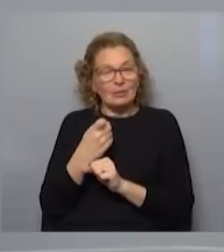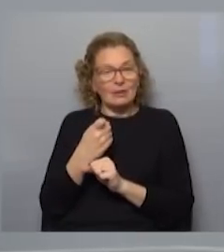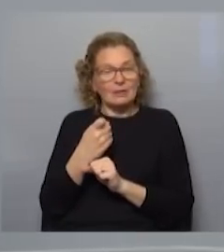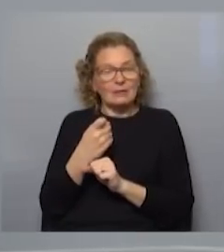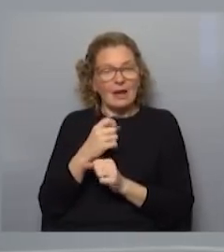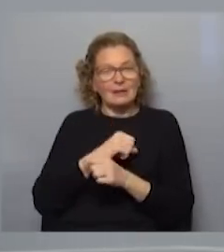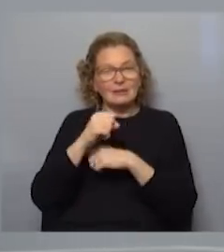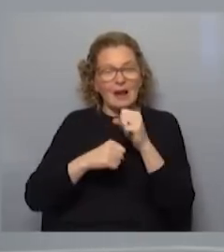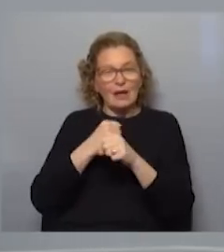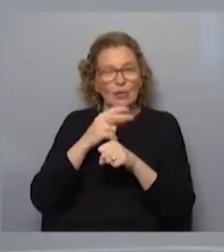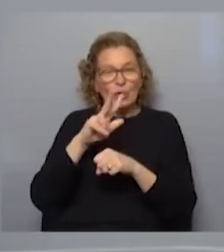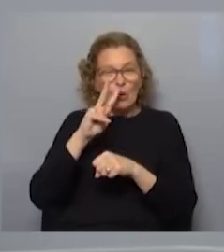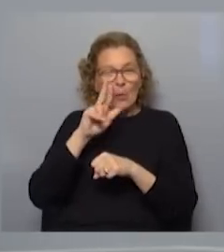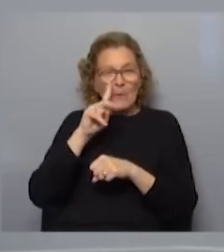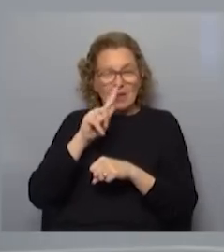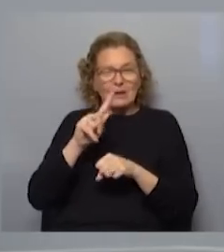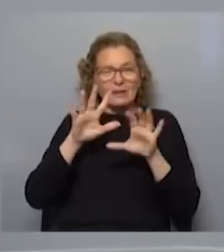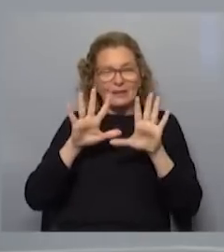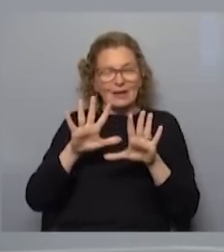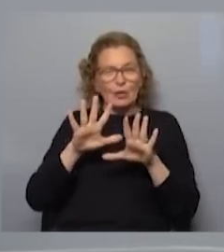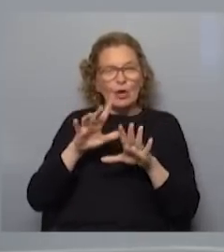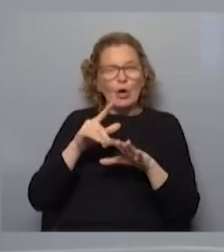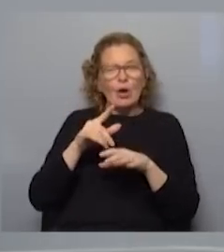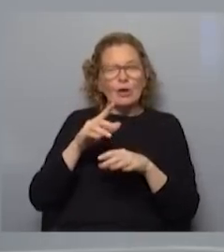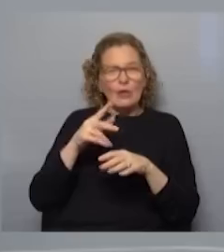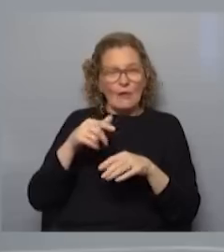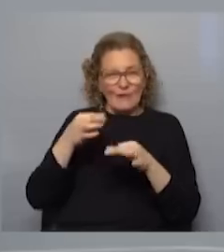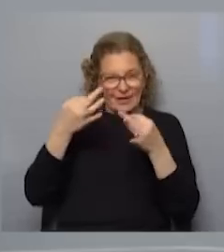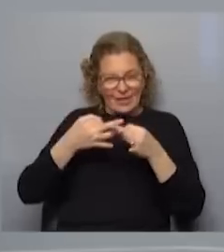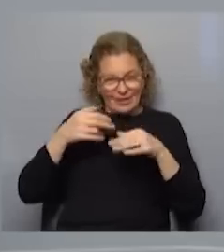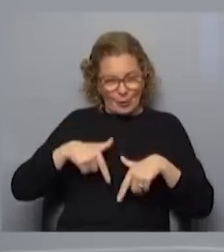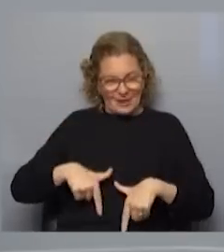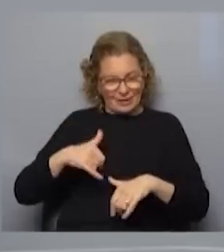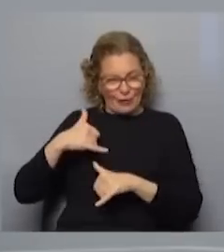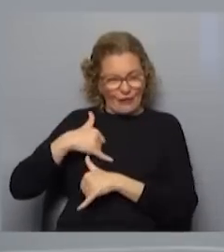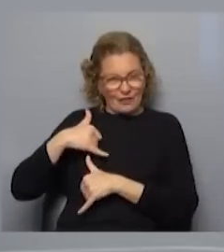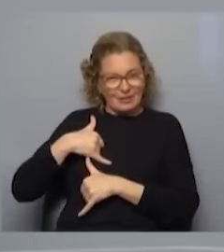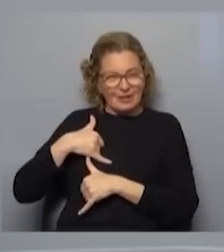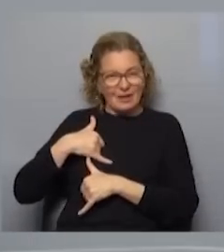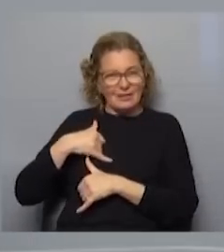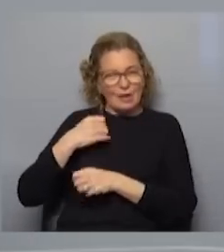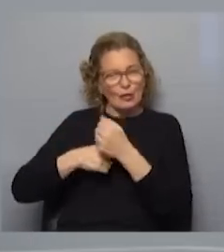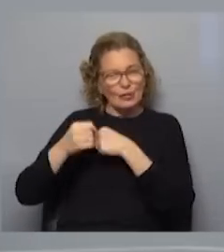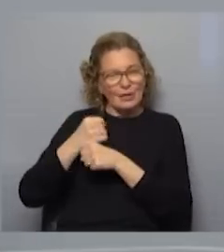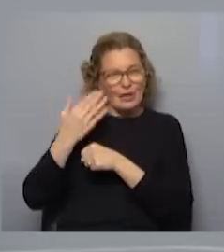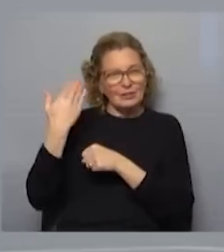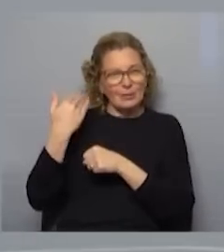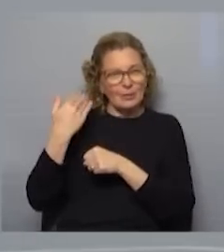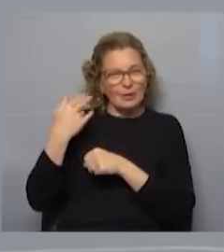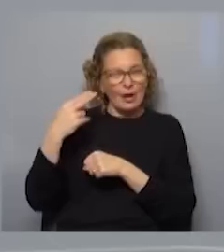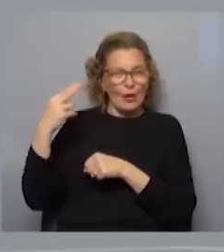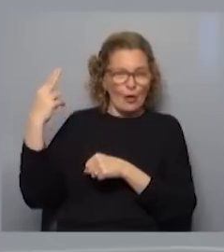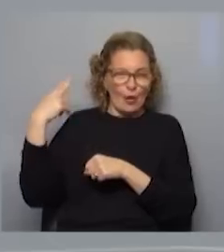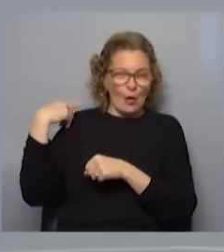hasta el año 2005 los ministros los verdaderos ministros de defensa de la época eran los